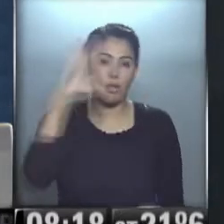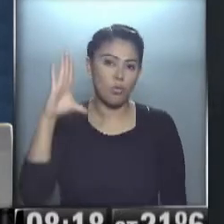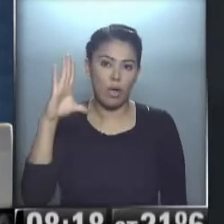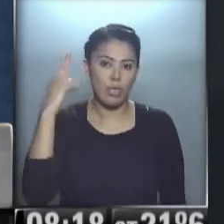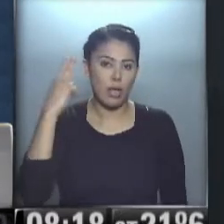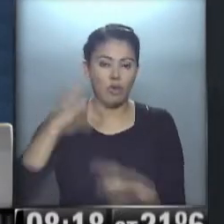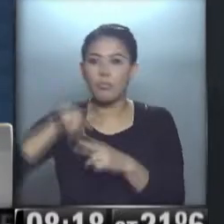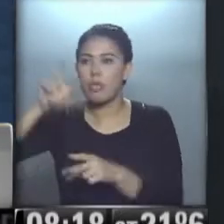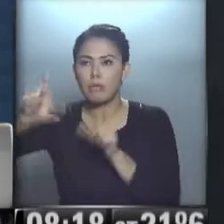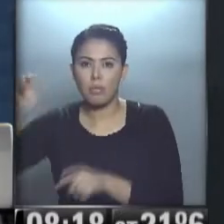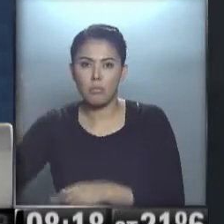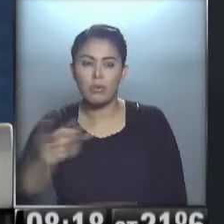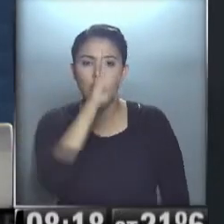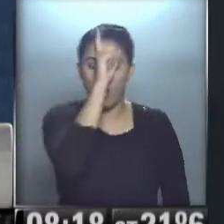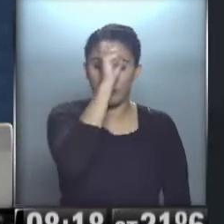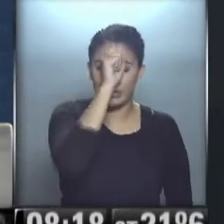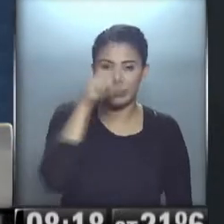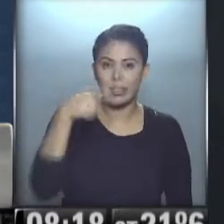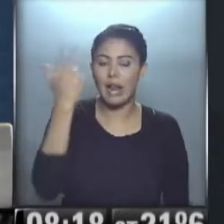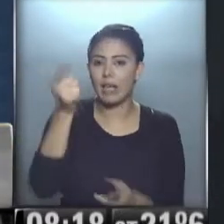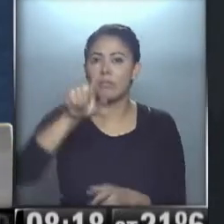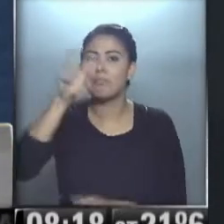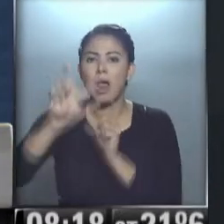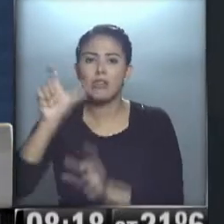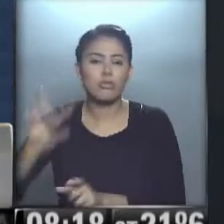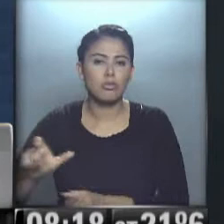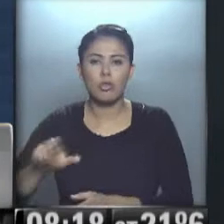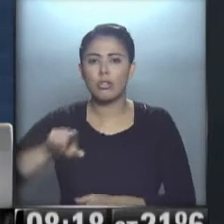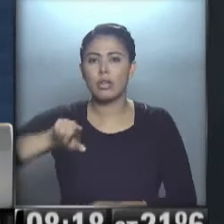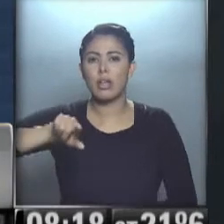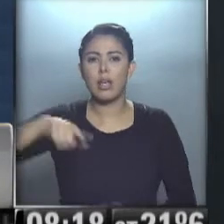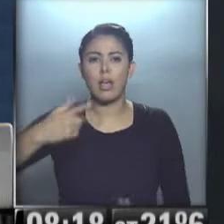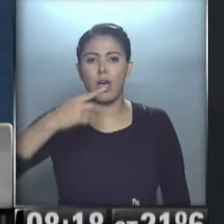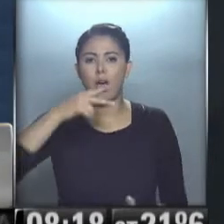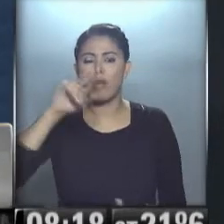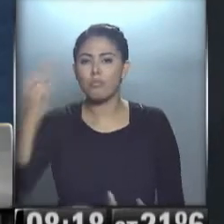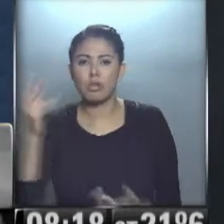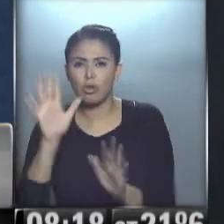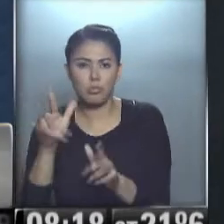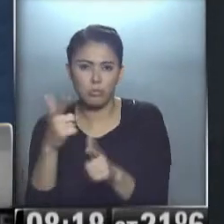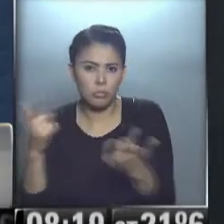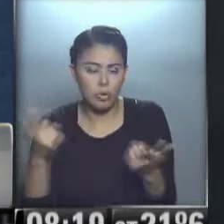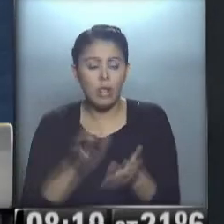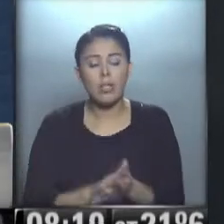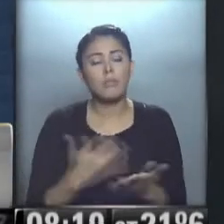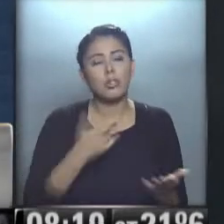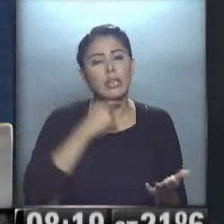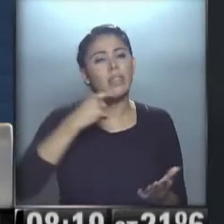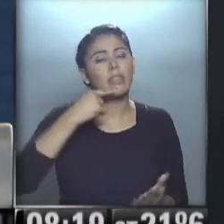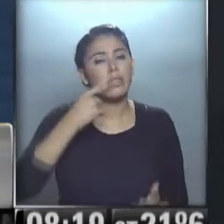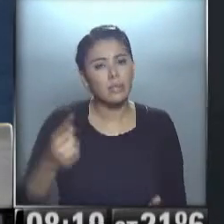en el hospital de Concordia, en donde no se acreditaba ningún tipo de caso de esa naturaleza. Por eso quiero decirles